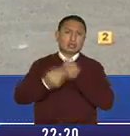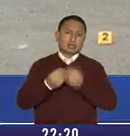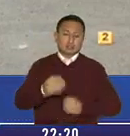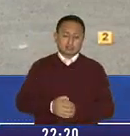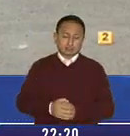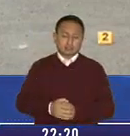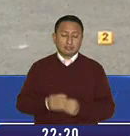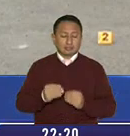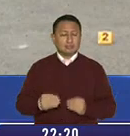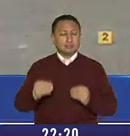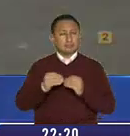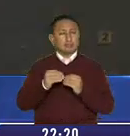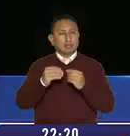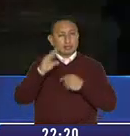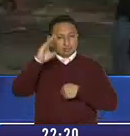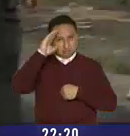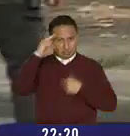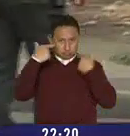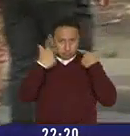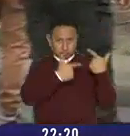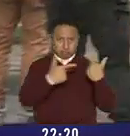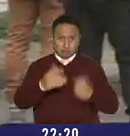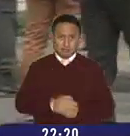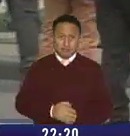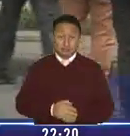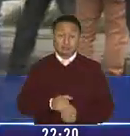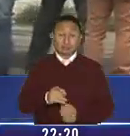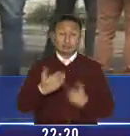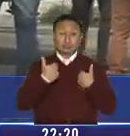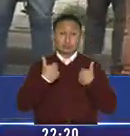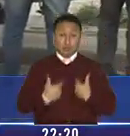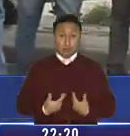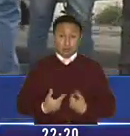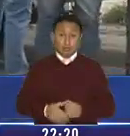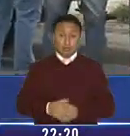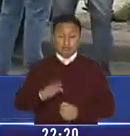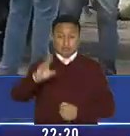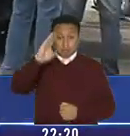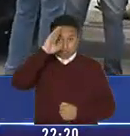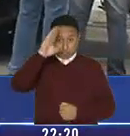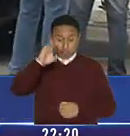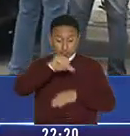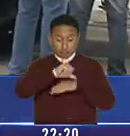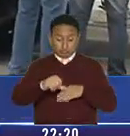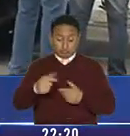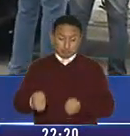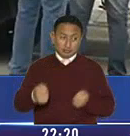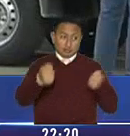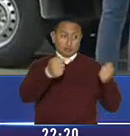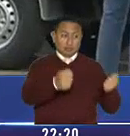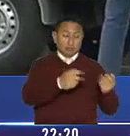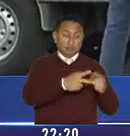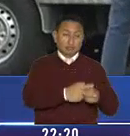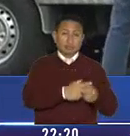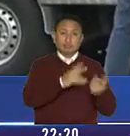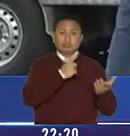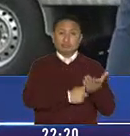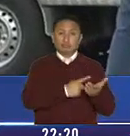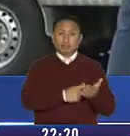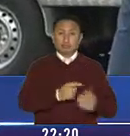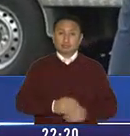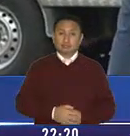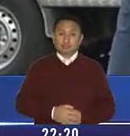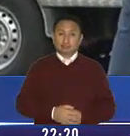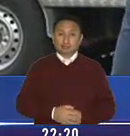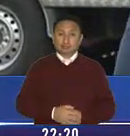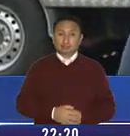patrullen un poquito más por este sector. El cuerpo fue llevado hasta el edificio de ciencias forenses para el análisis respectivo. Ahí todo